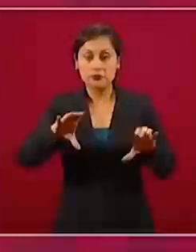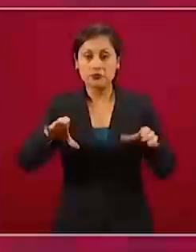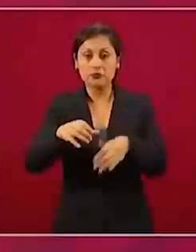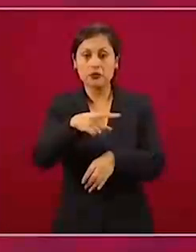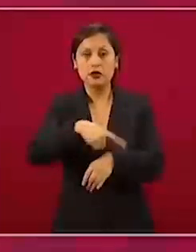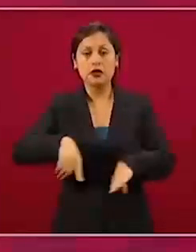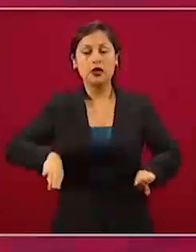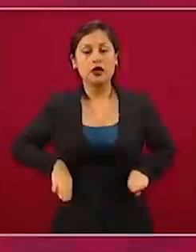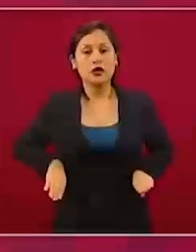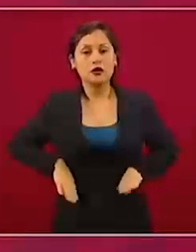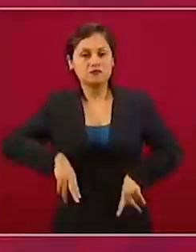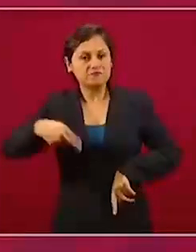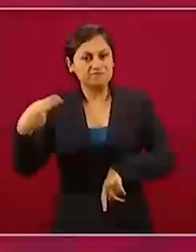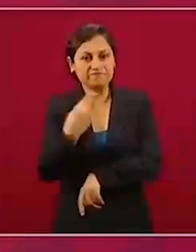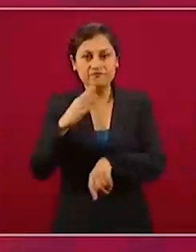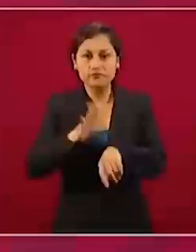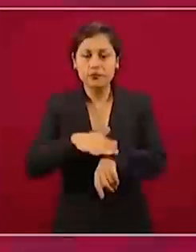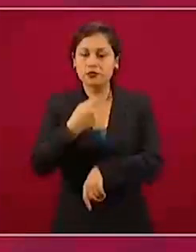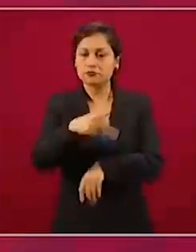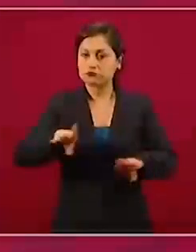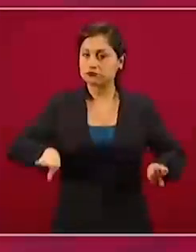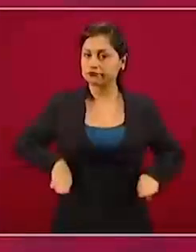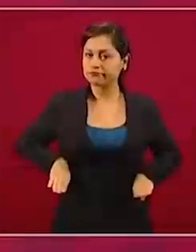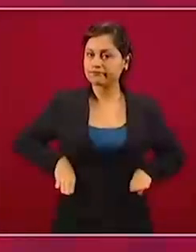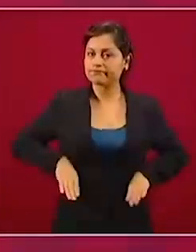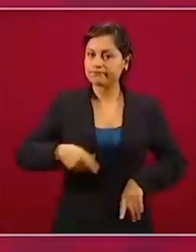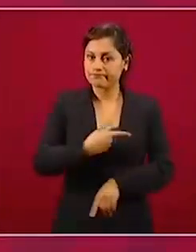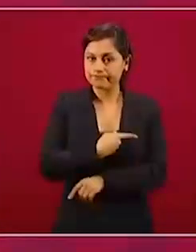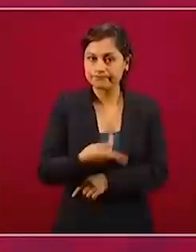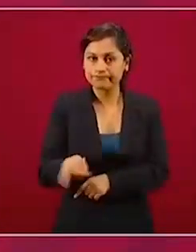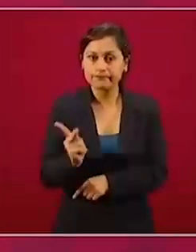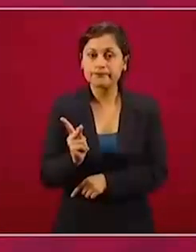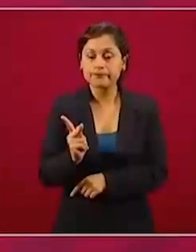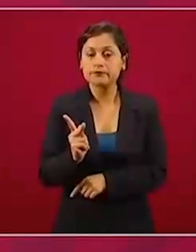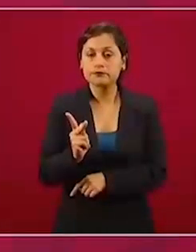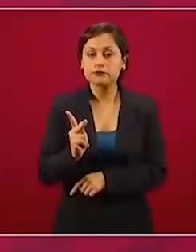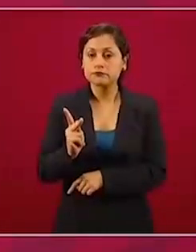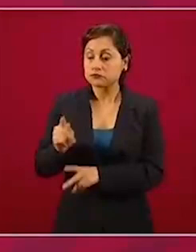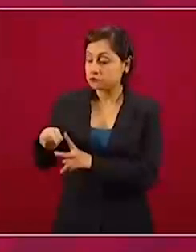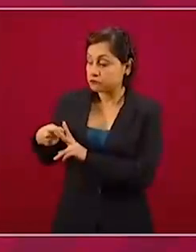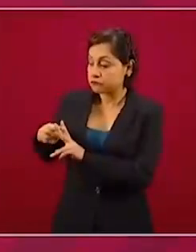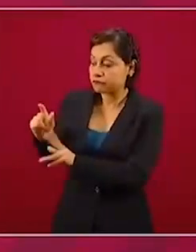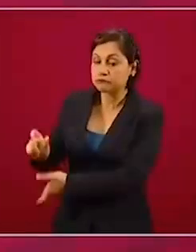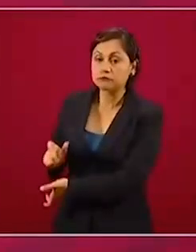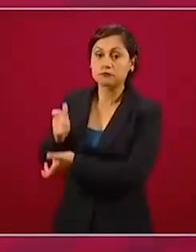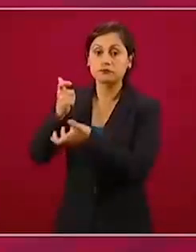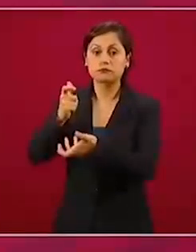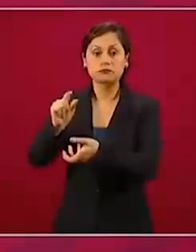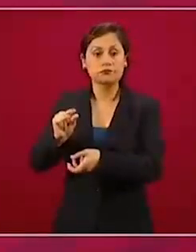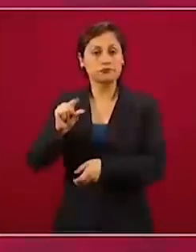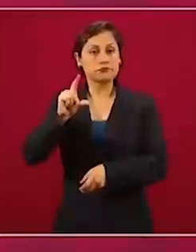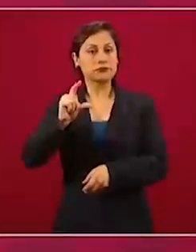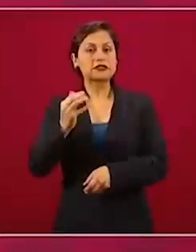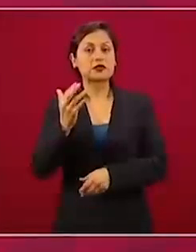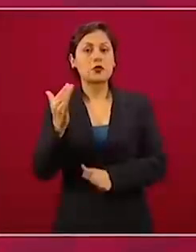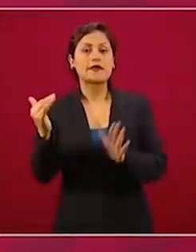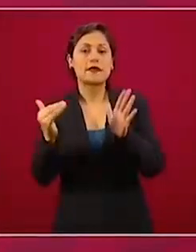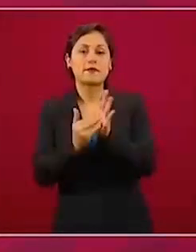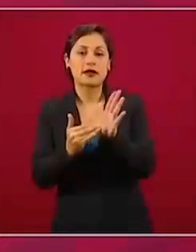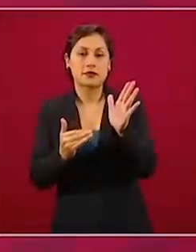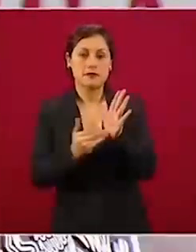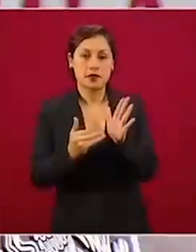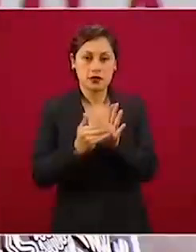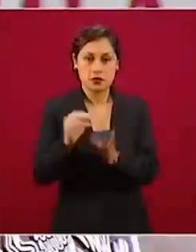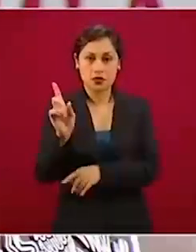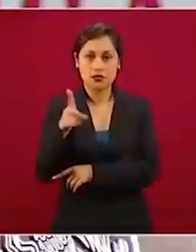pobres. Va a haber un aumento de 50,000 millones de pesos de lo que ya